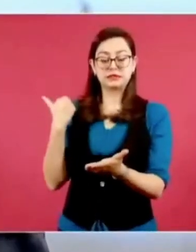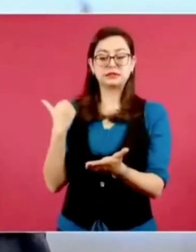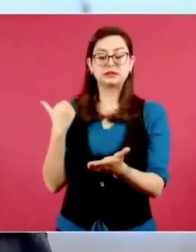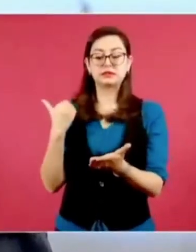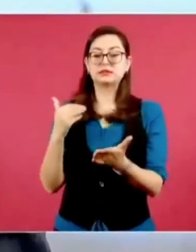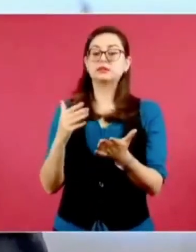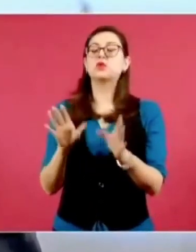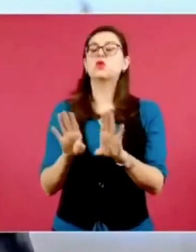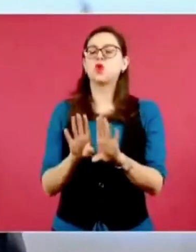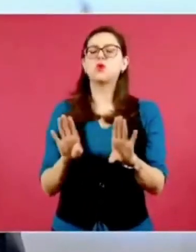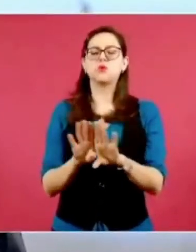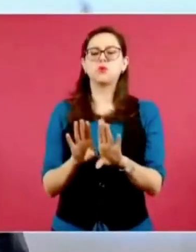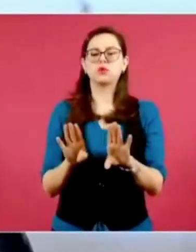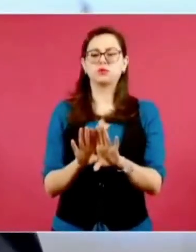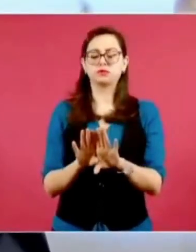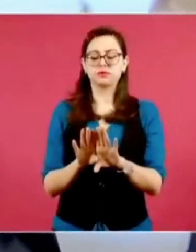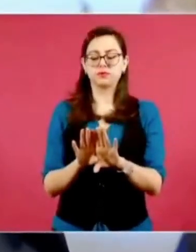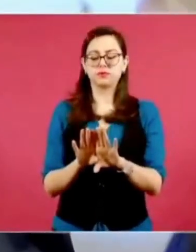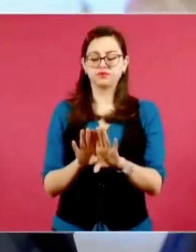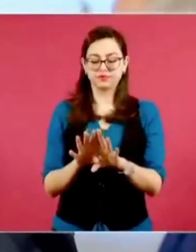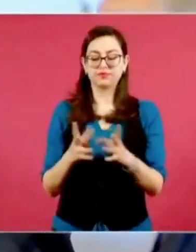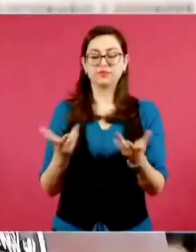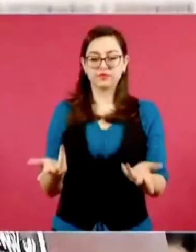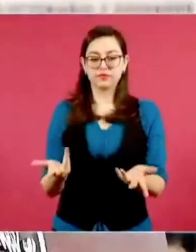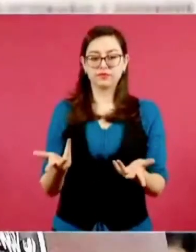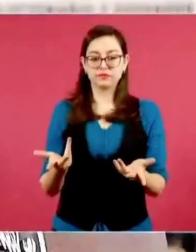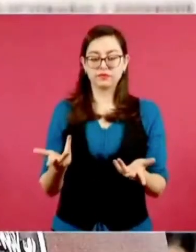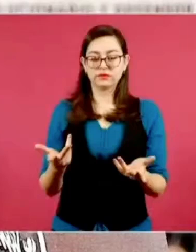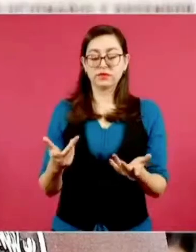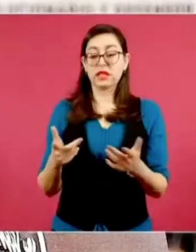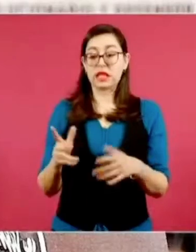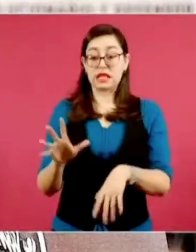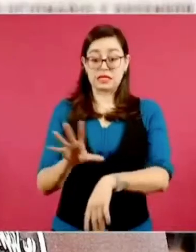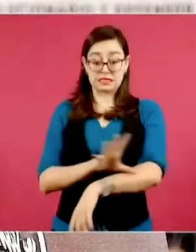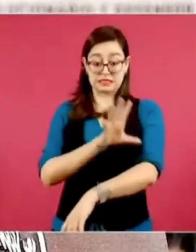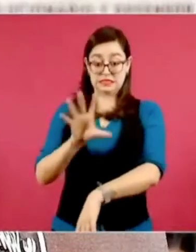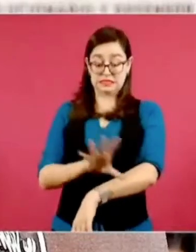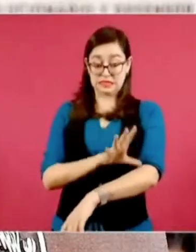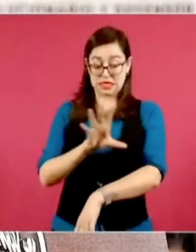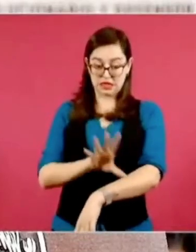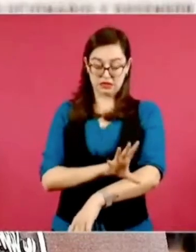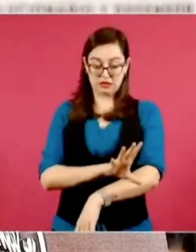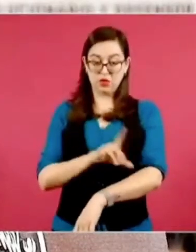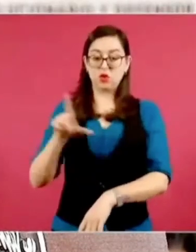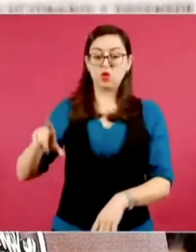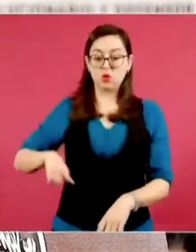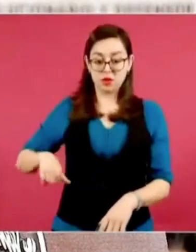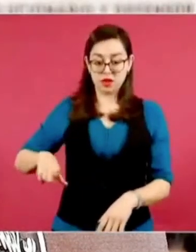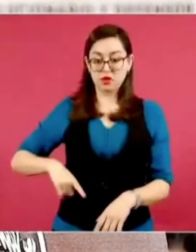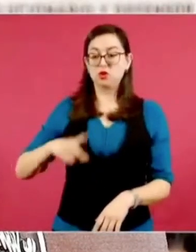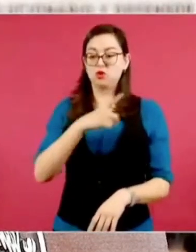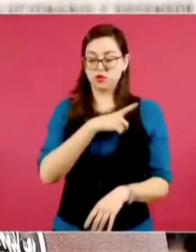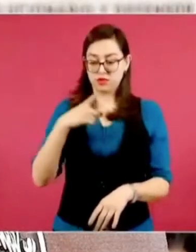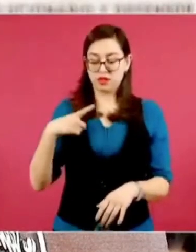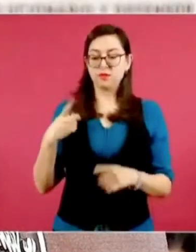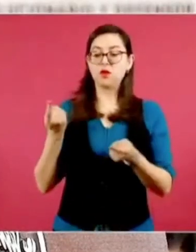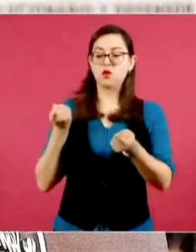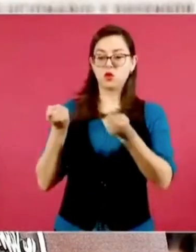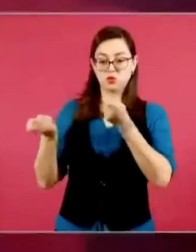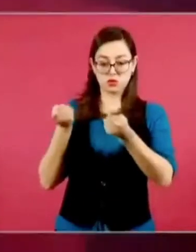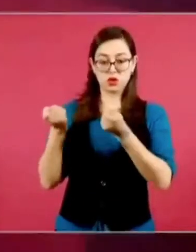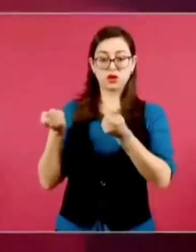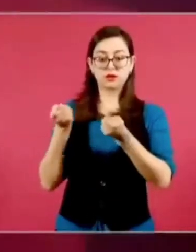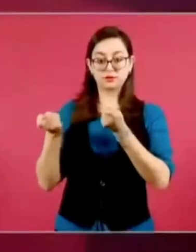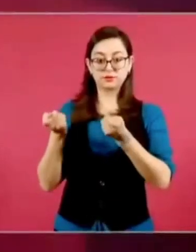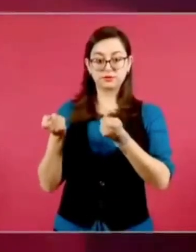fundamentalmente el control del Estado del sistema eléctrico nacional, ya establecido en la Constitución, pero